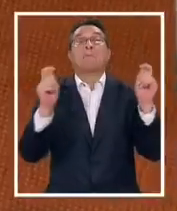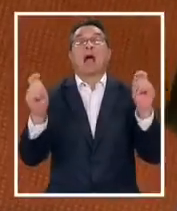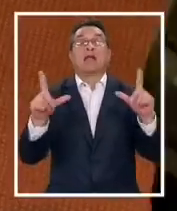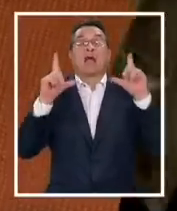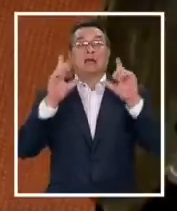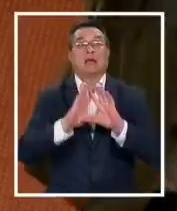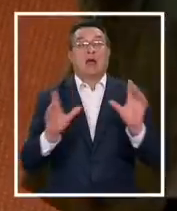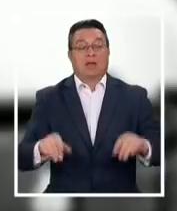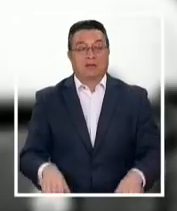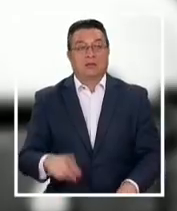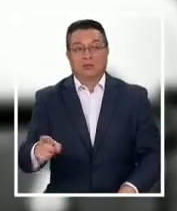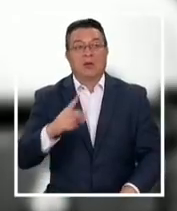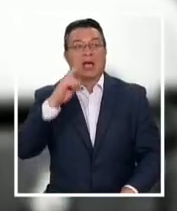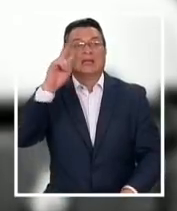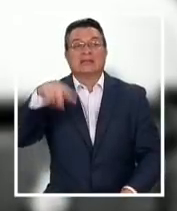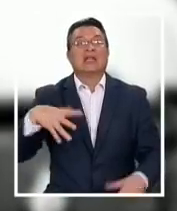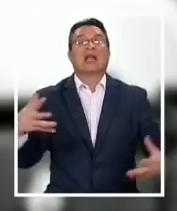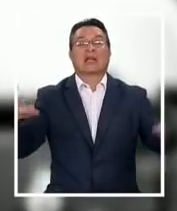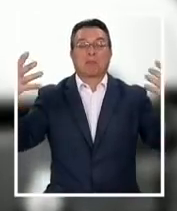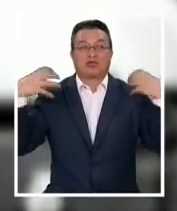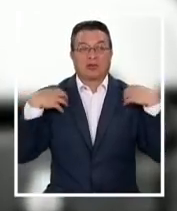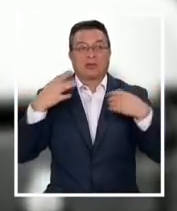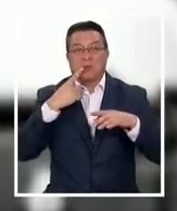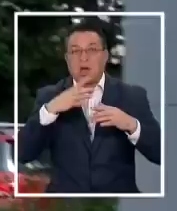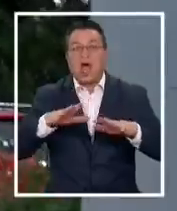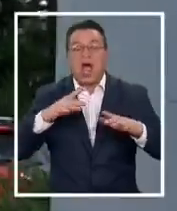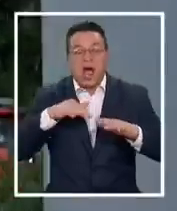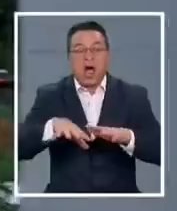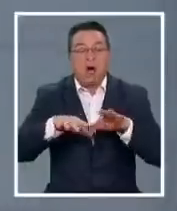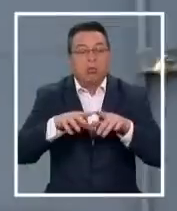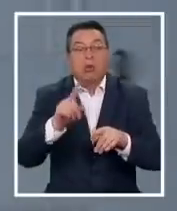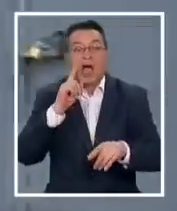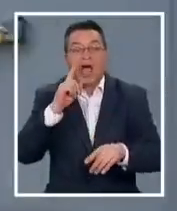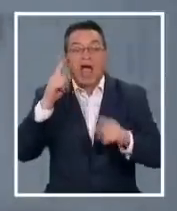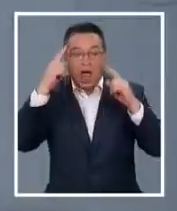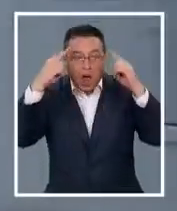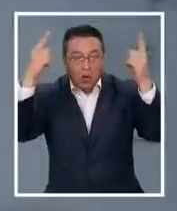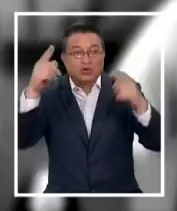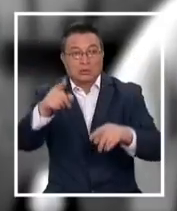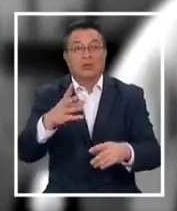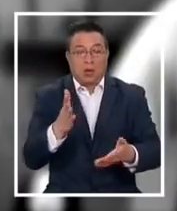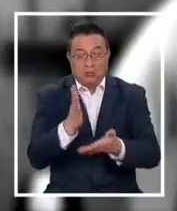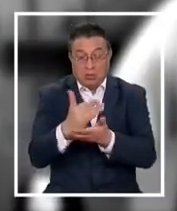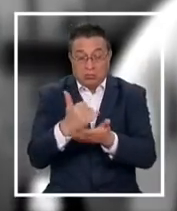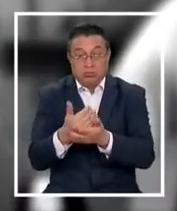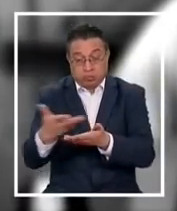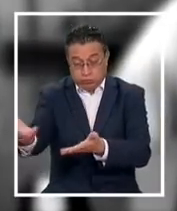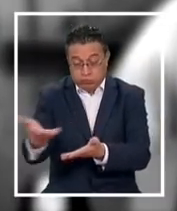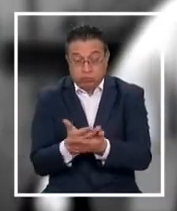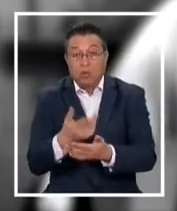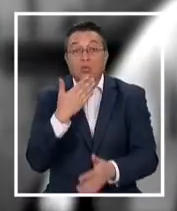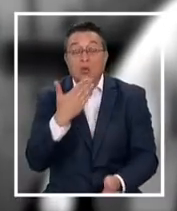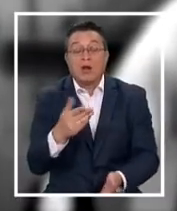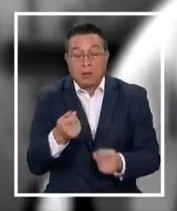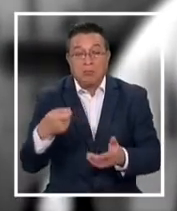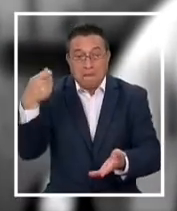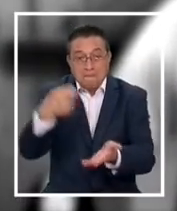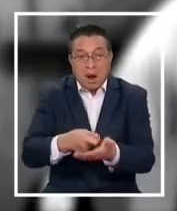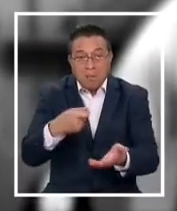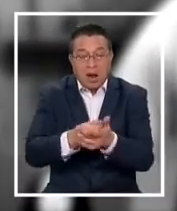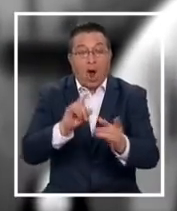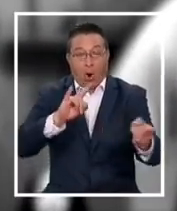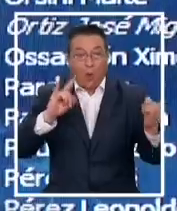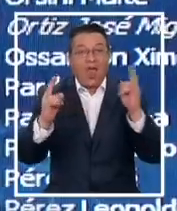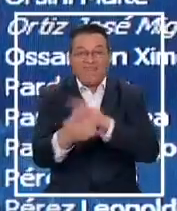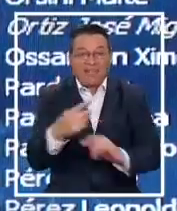Me revelo ante tanta irresponsabilidad y tráfico de ilusiones. Si no les gustan los retiros, planifiquen y envíen a este Congreso un proyecto de renta